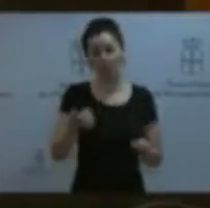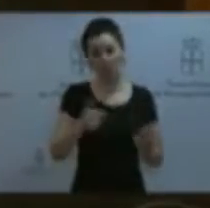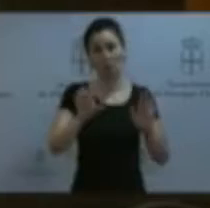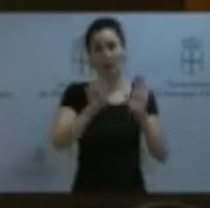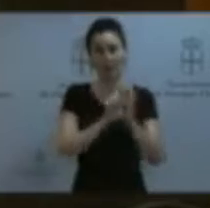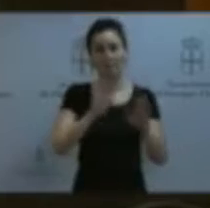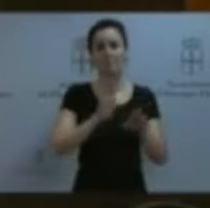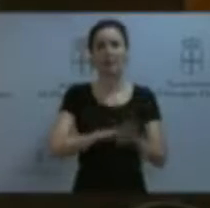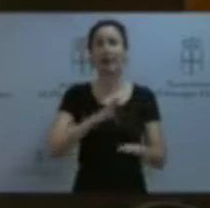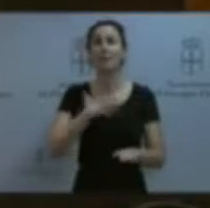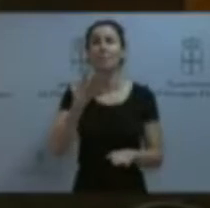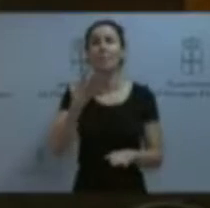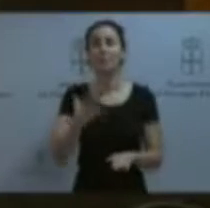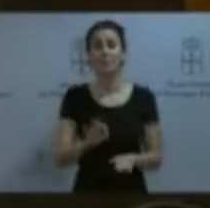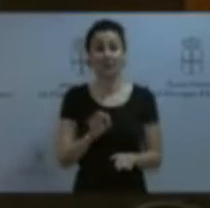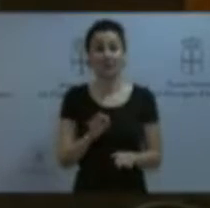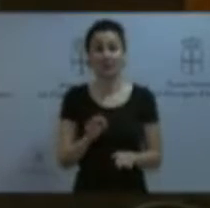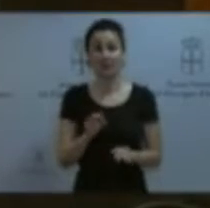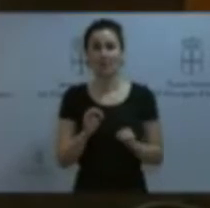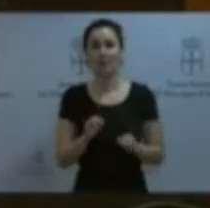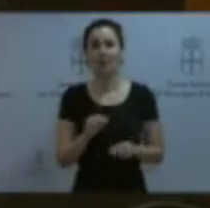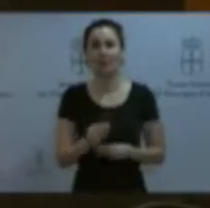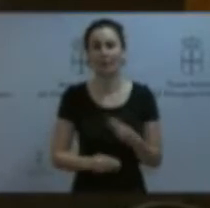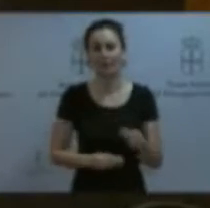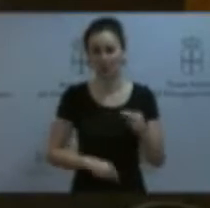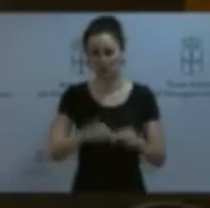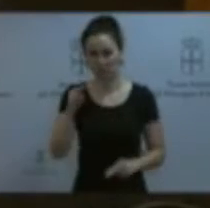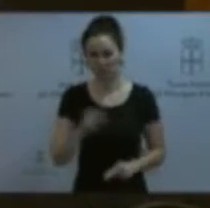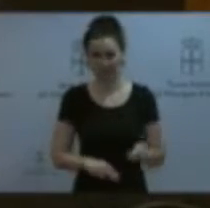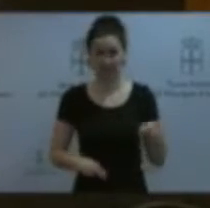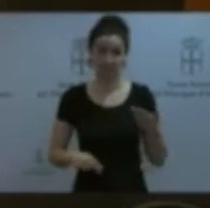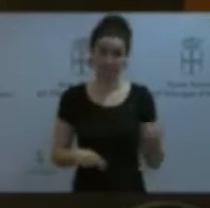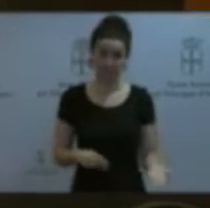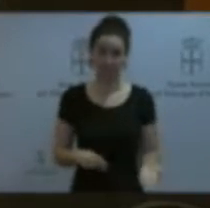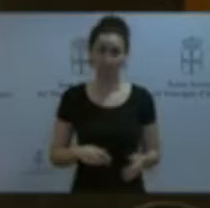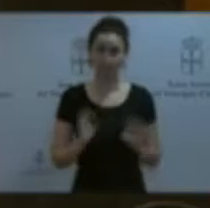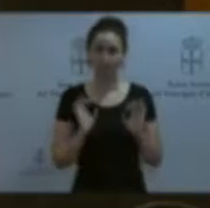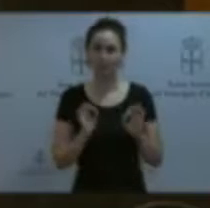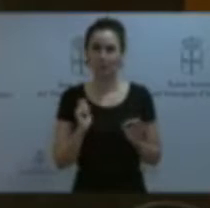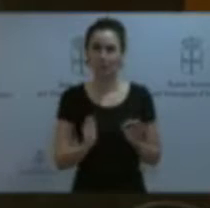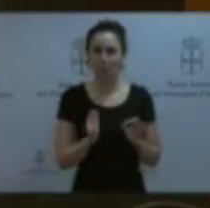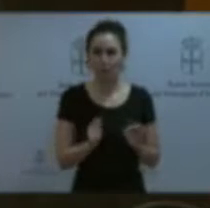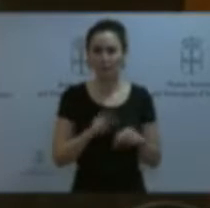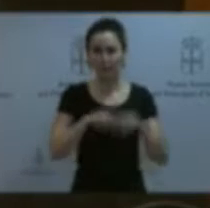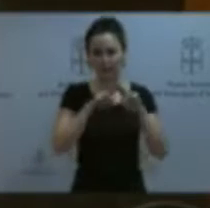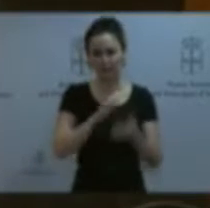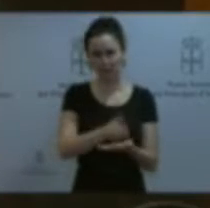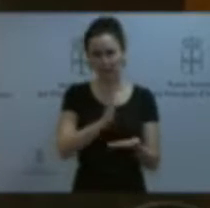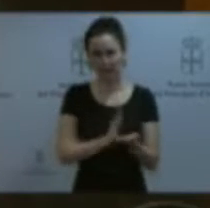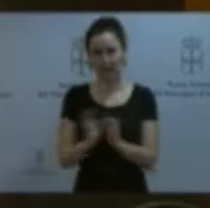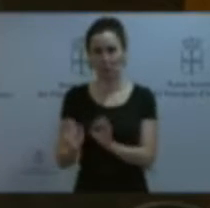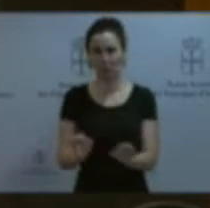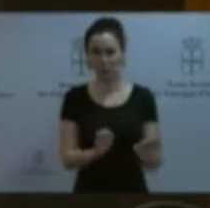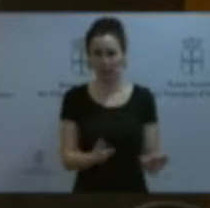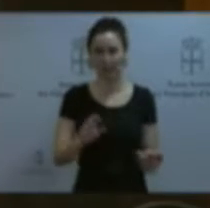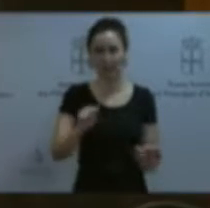legislación en un tiempo récord para permitir realizar la obra, ¿no? A partir de entonces, vía la cuota, usted lo ha dicho, revisión parcial del Plan General de Ordenación de ayer, 15